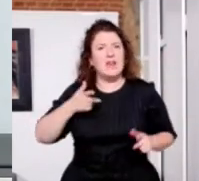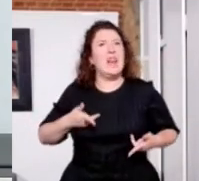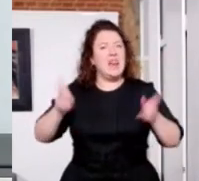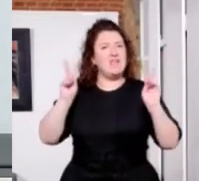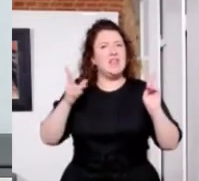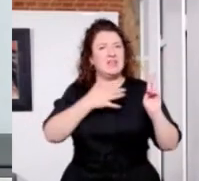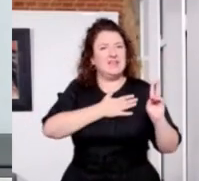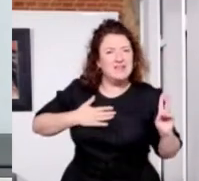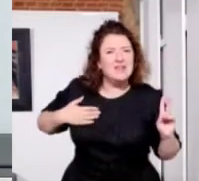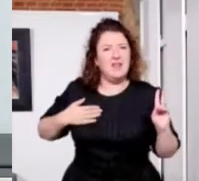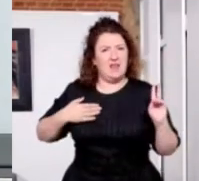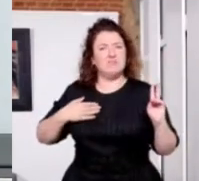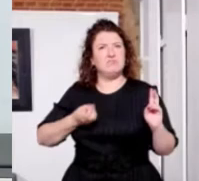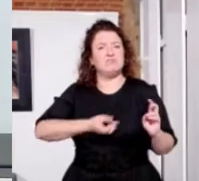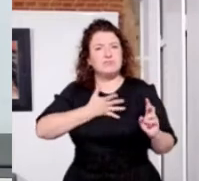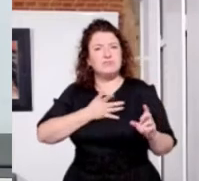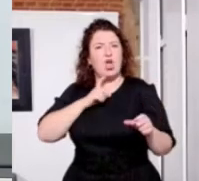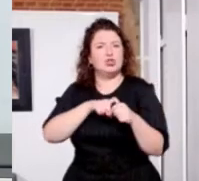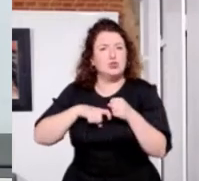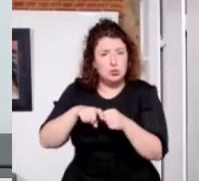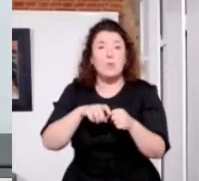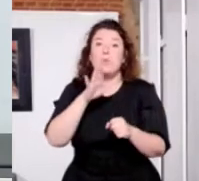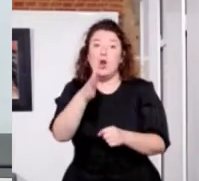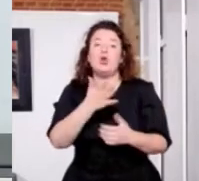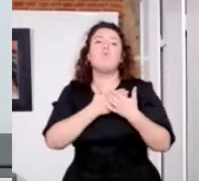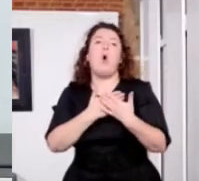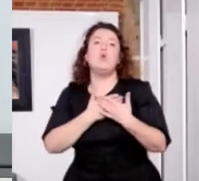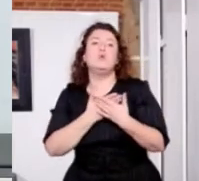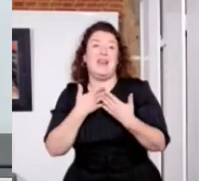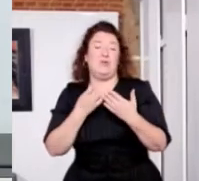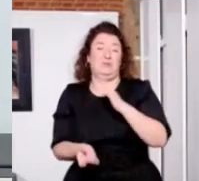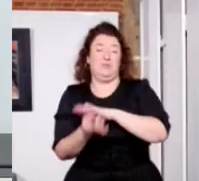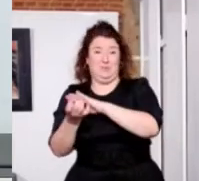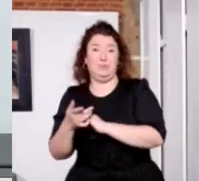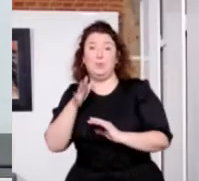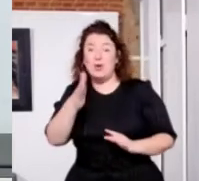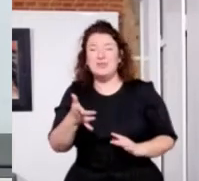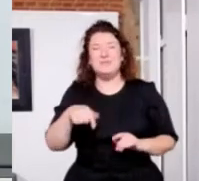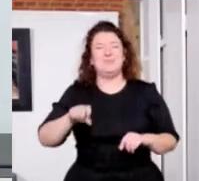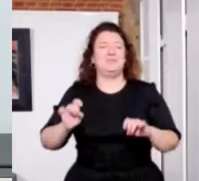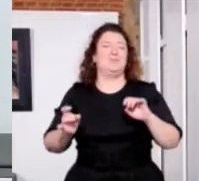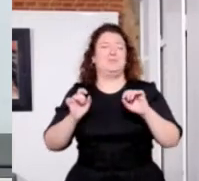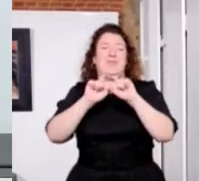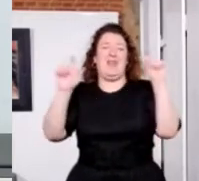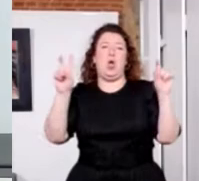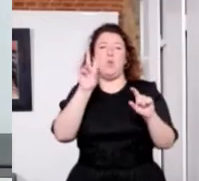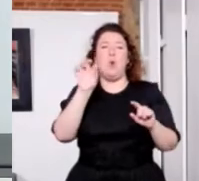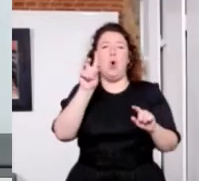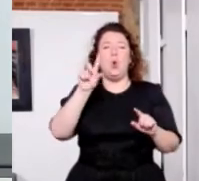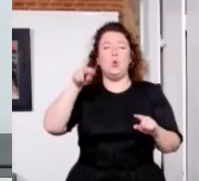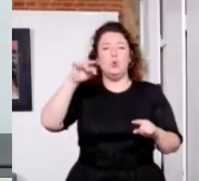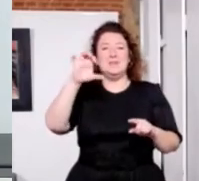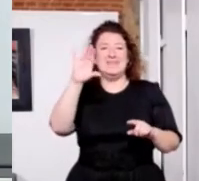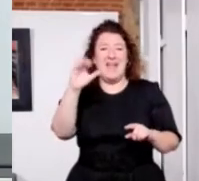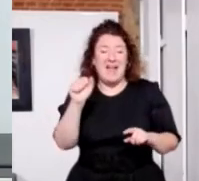del voluntariado. Y en este contexto y en esta voluntad nace la Volunteca para potenciar aún más este